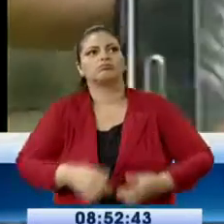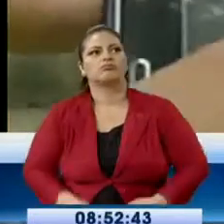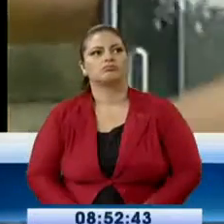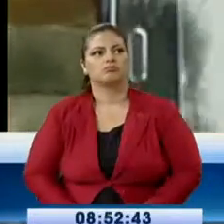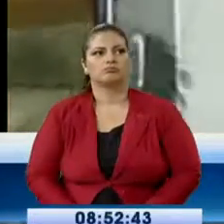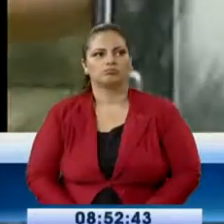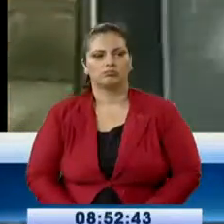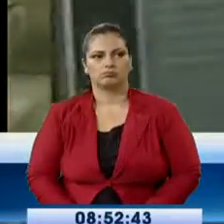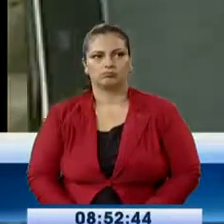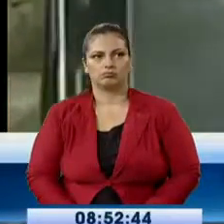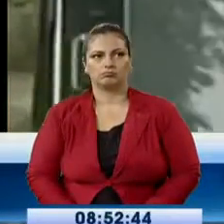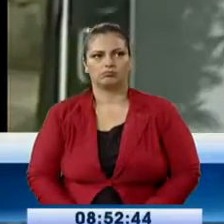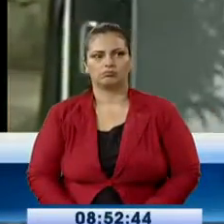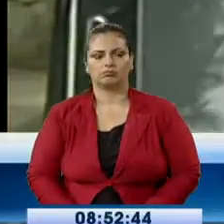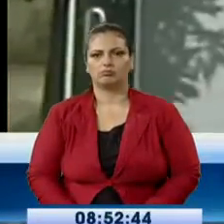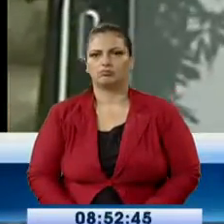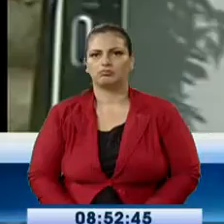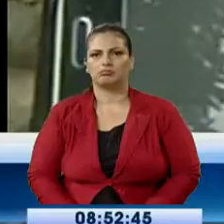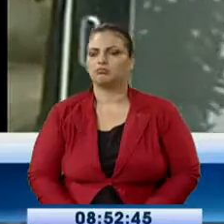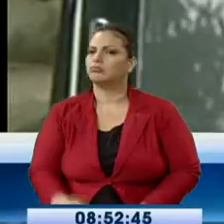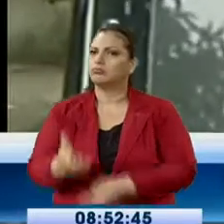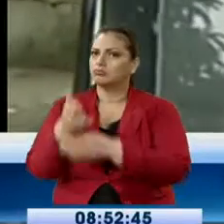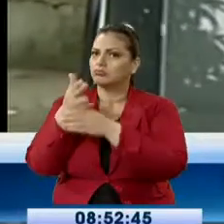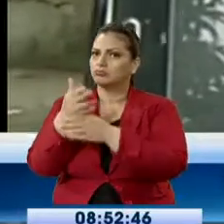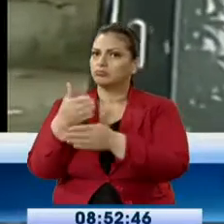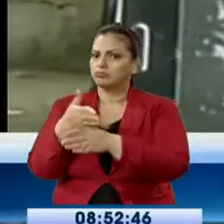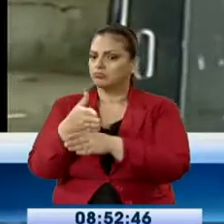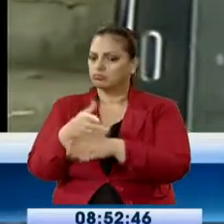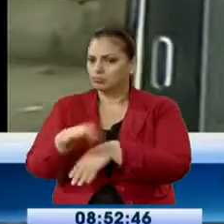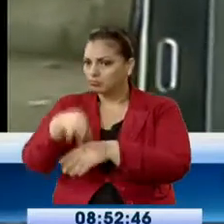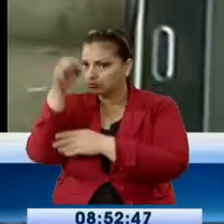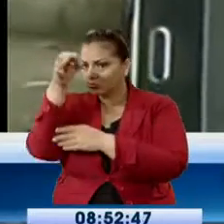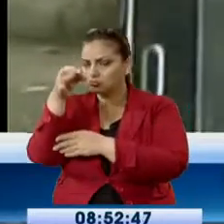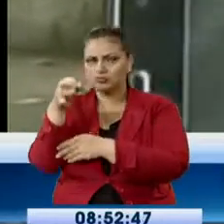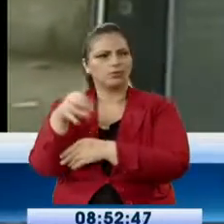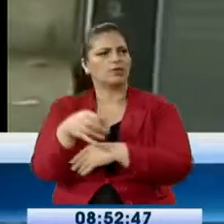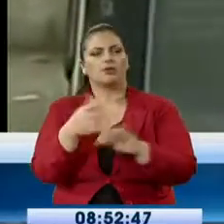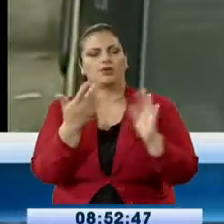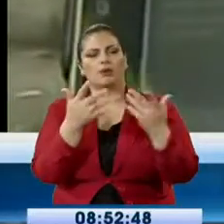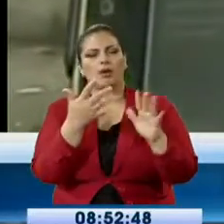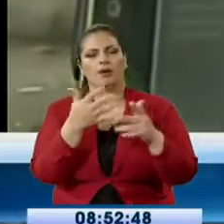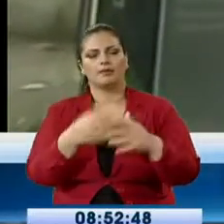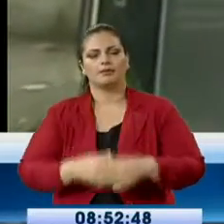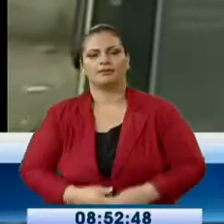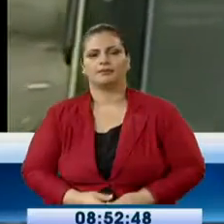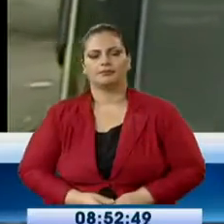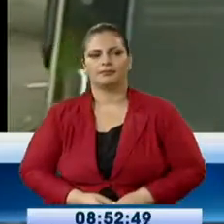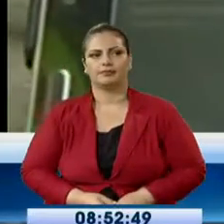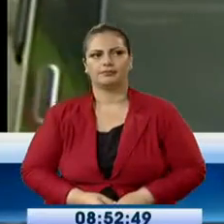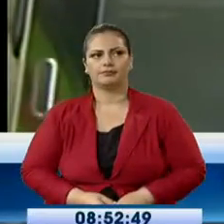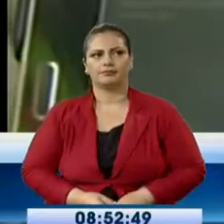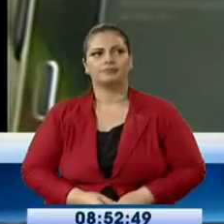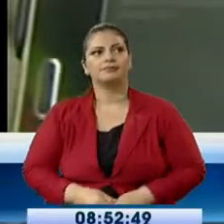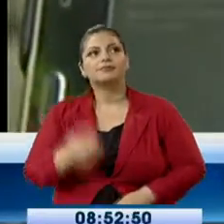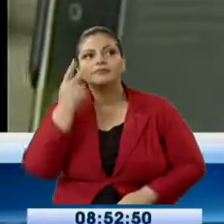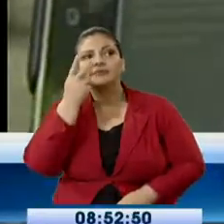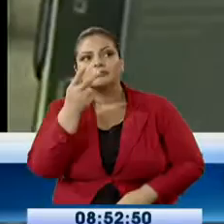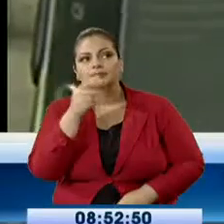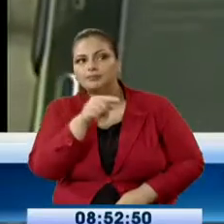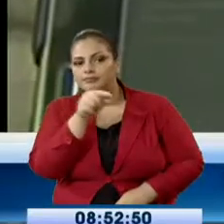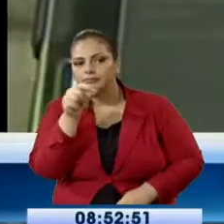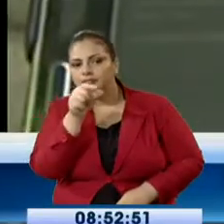Del año 2000. Armas de fuego no tenía, ¿no? No, arma de fuego. ¿Arma blanca tampoco? No. Entonces tiene la boleta de captura del